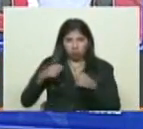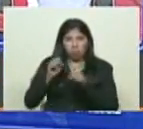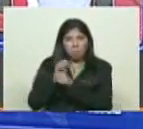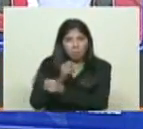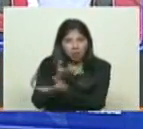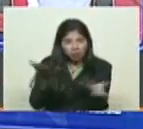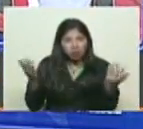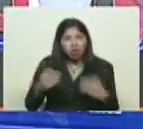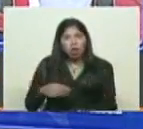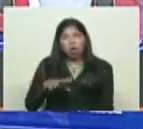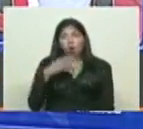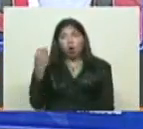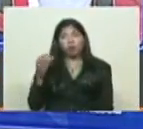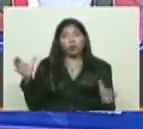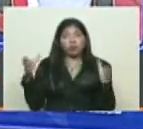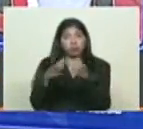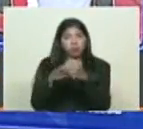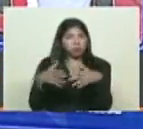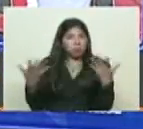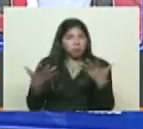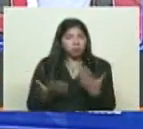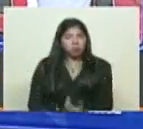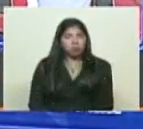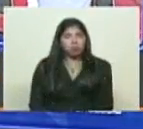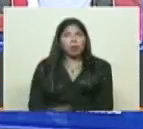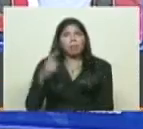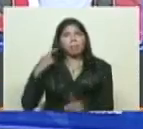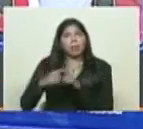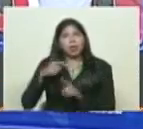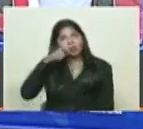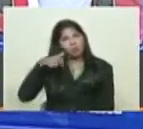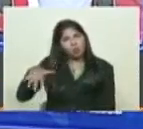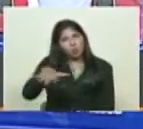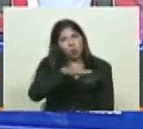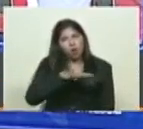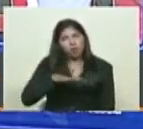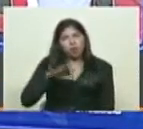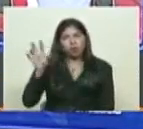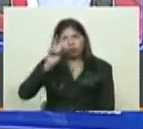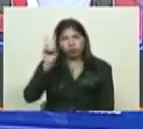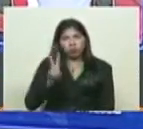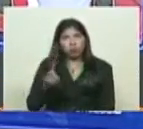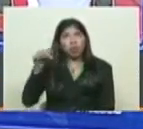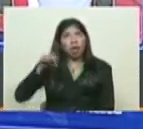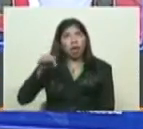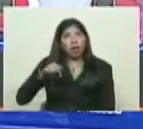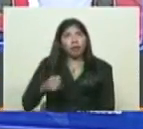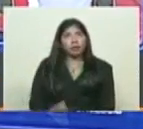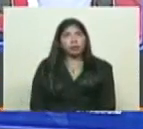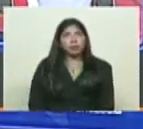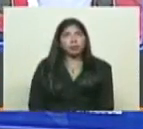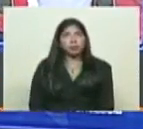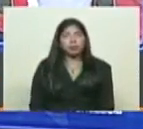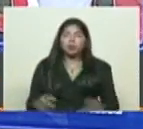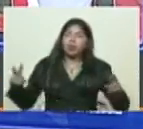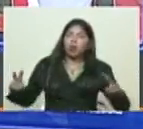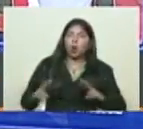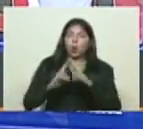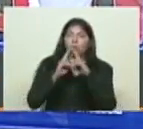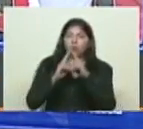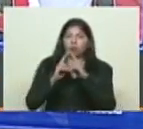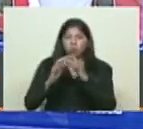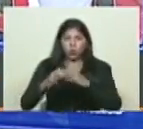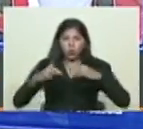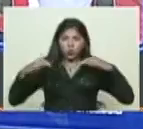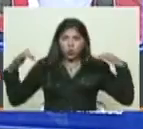juventud venezolana y un mensaje al país. Aquí nos encontramos